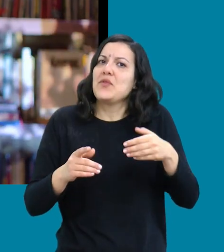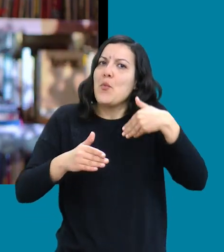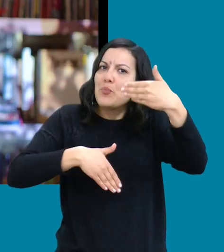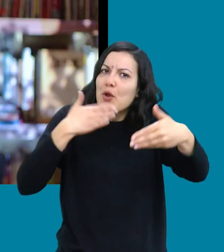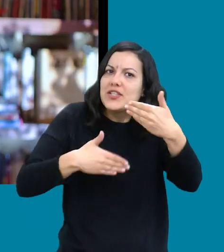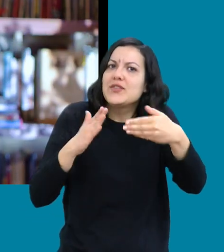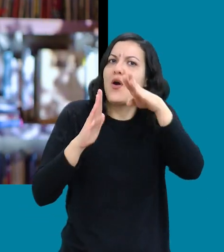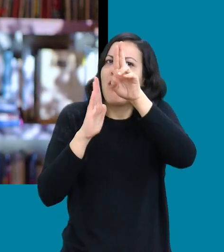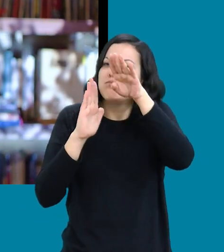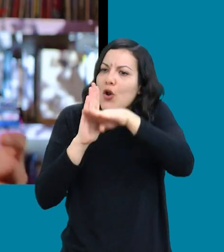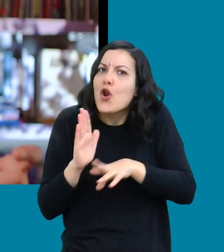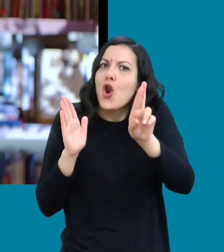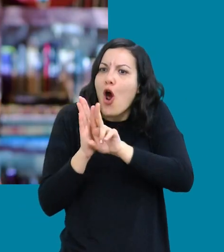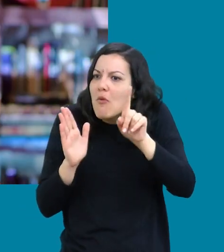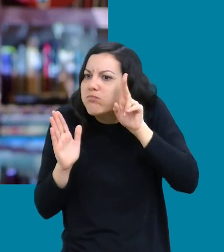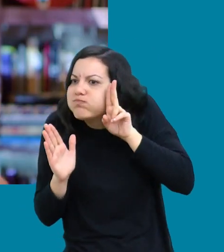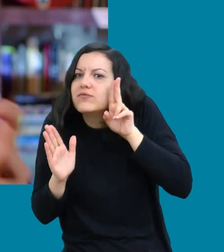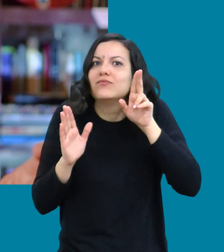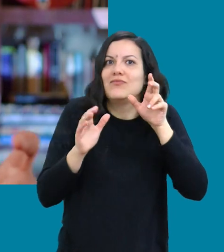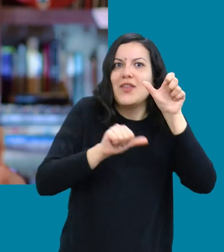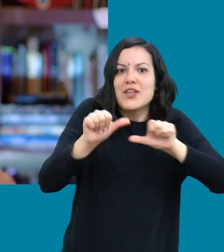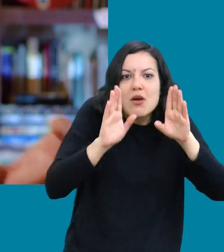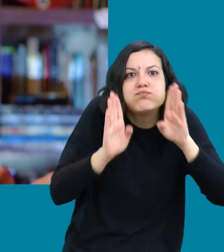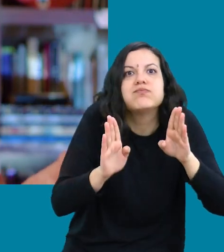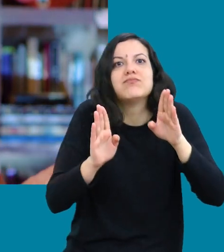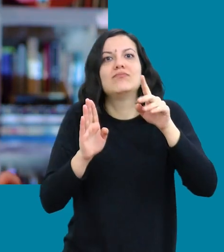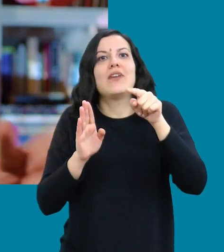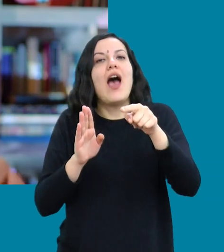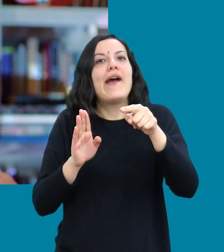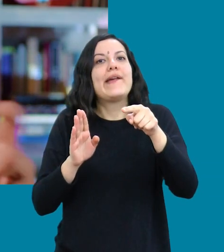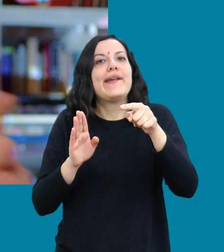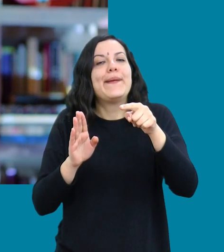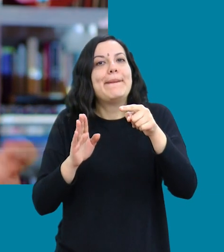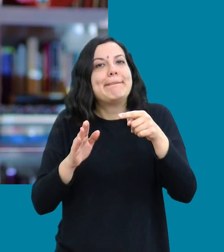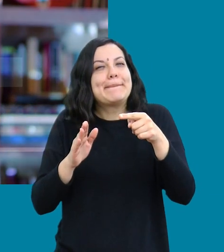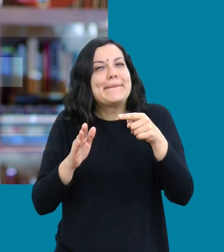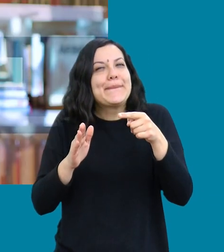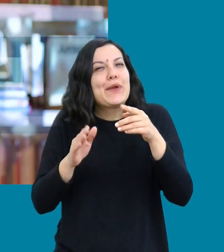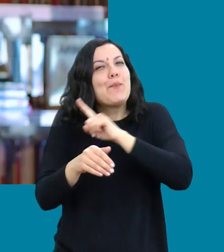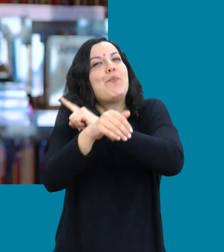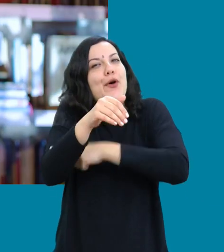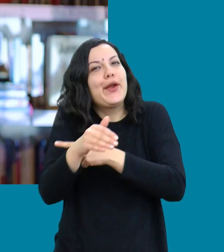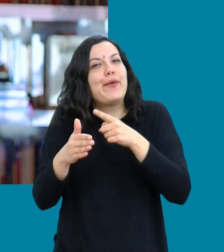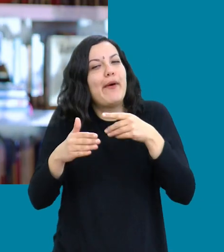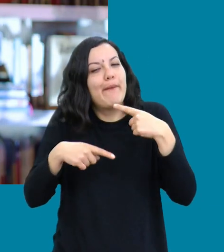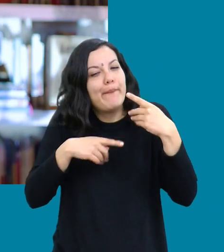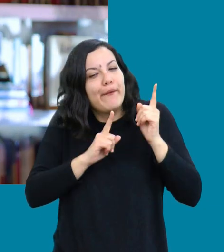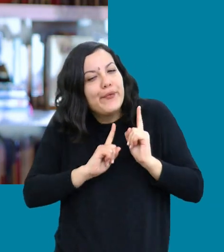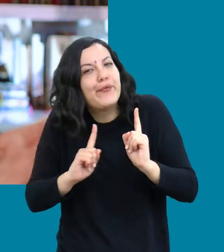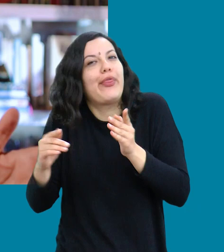academicistas, cientificistas, el ismo, indica la perduración más anómala que puede tener un poder. Cuando